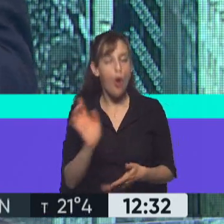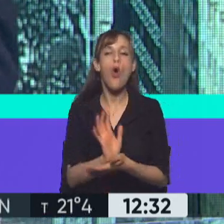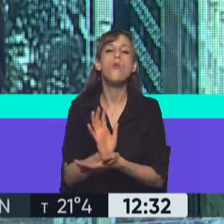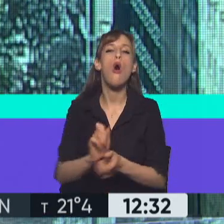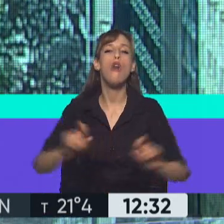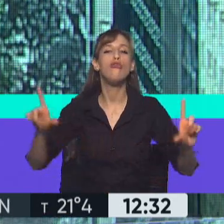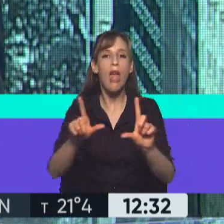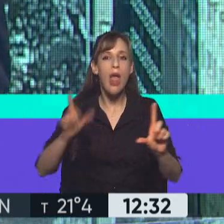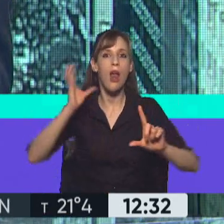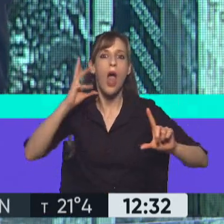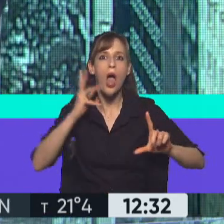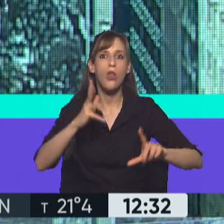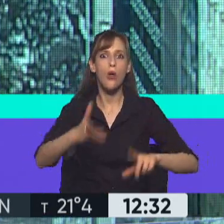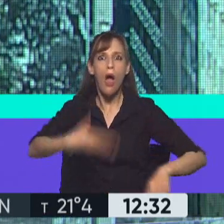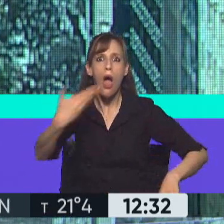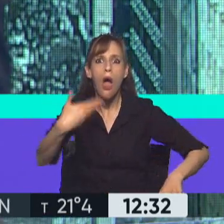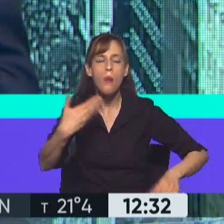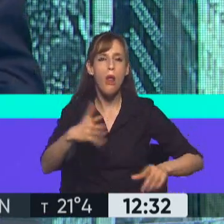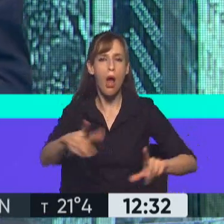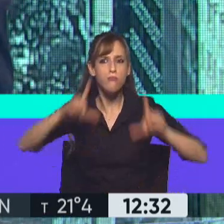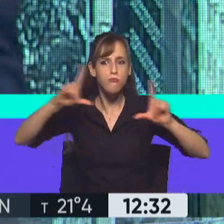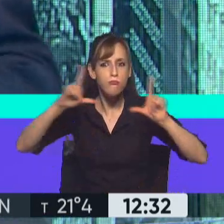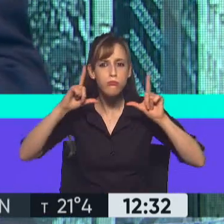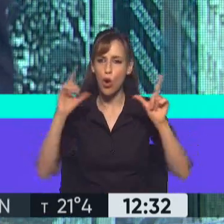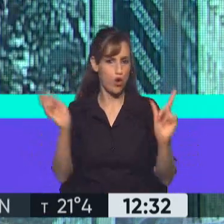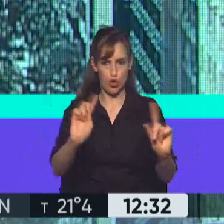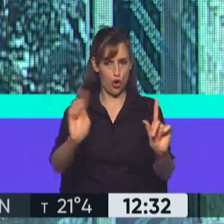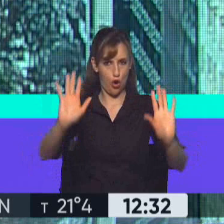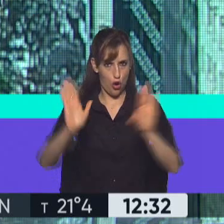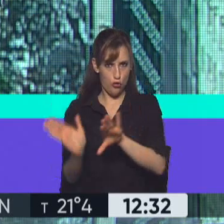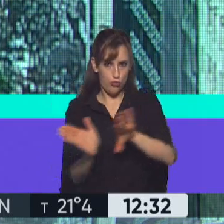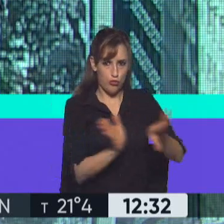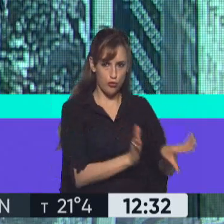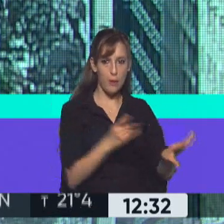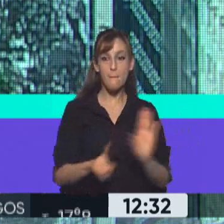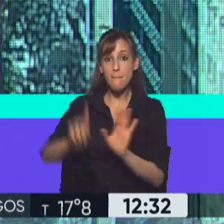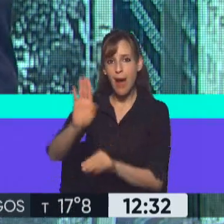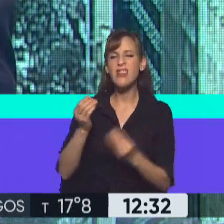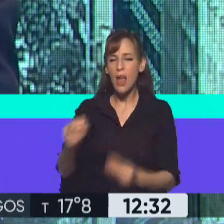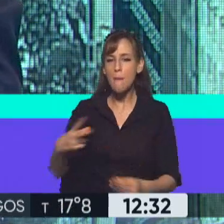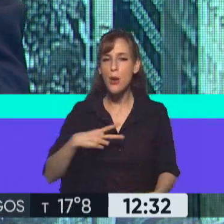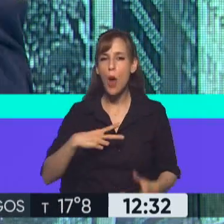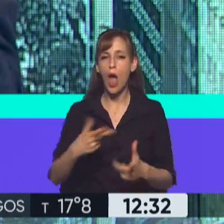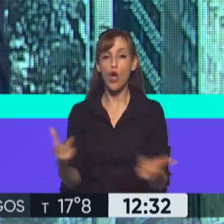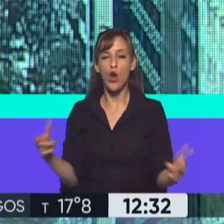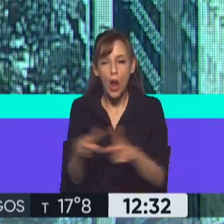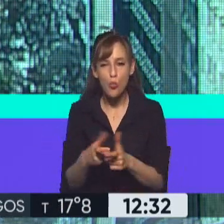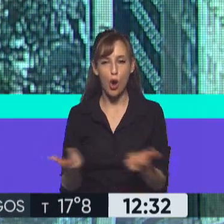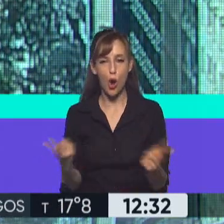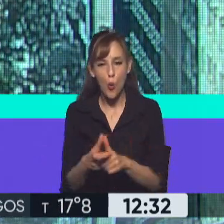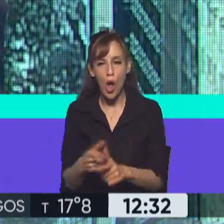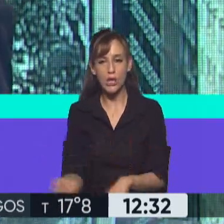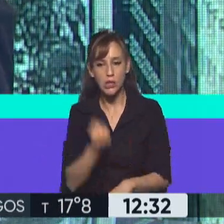comunicación. Tenía un muy alto perfil en las reuniones con empresarios. Cualquiera de las cámaras que ha participado en las reuniones sabe que tenía una participación muy activa en